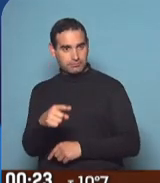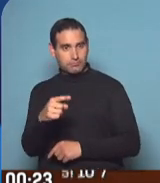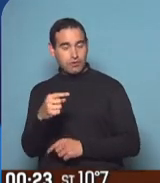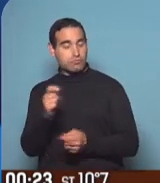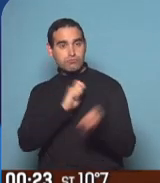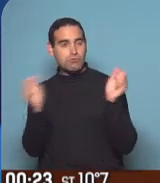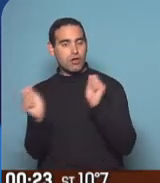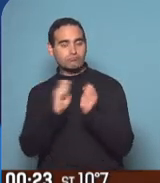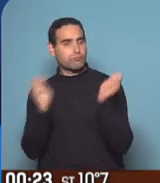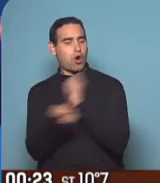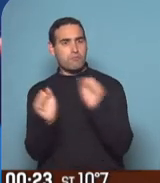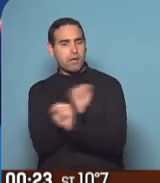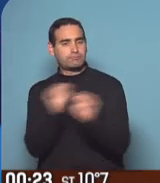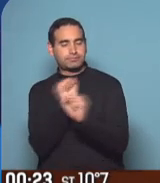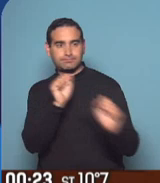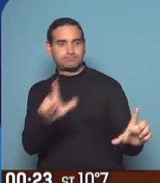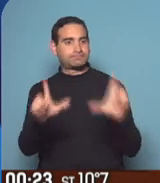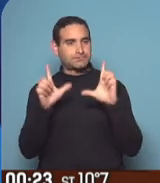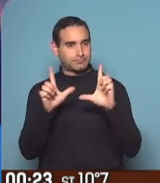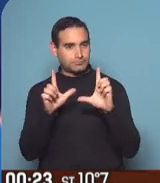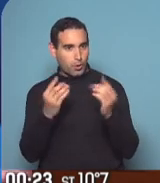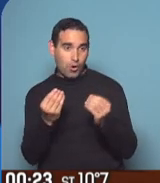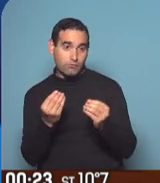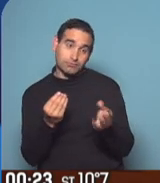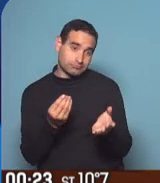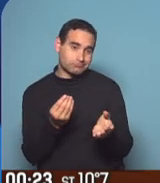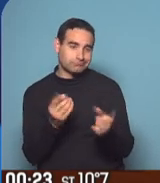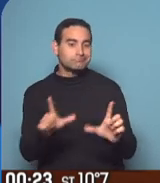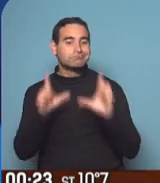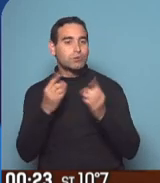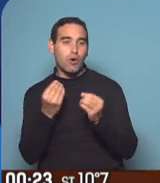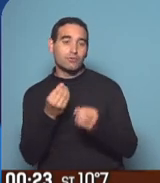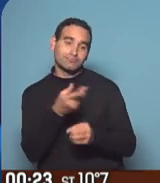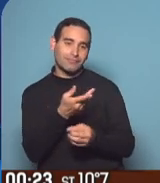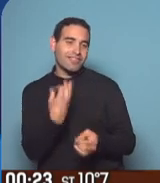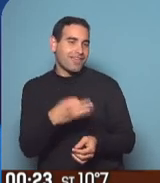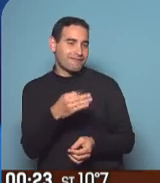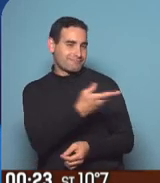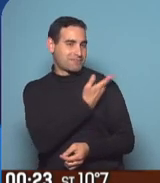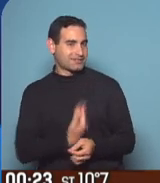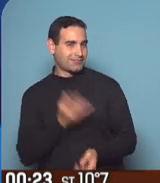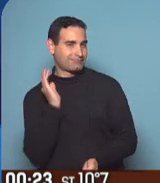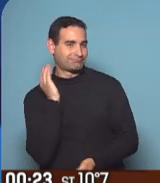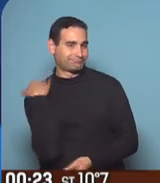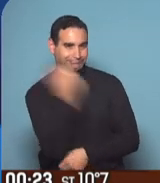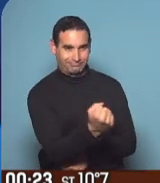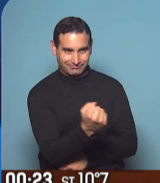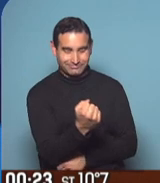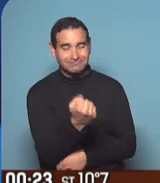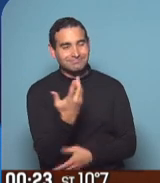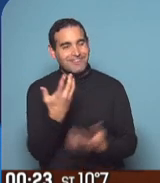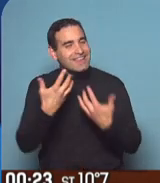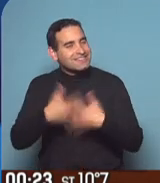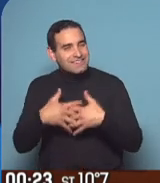de la nada al todo de la noche a la mañana obviamente sacando al presidente así más claro entonces él el propio sistema